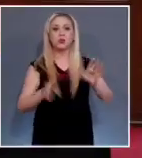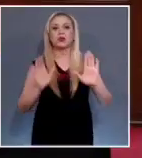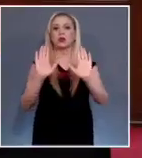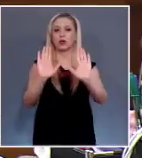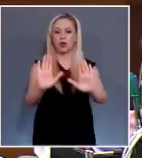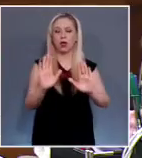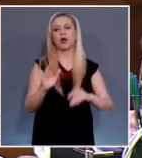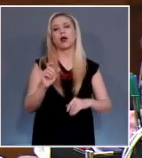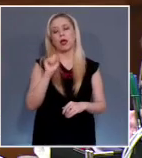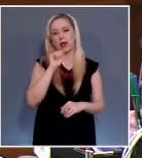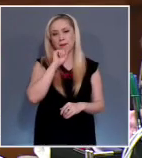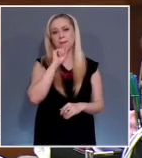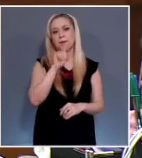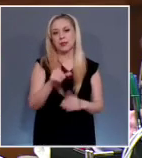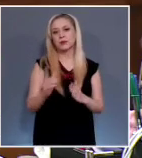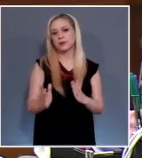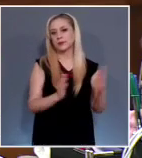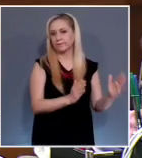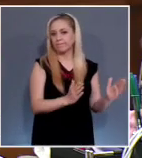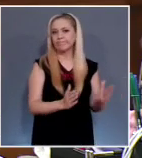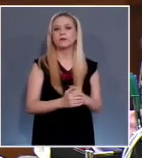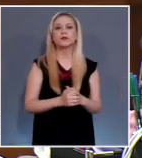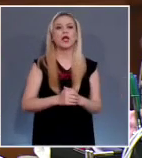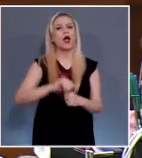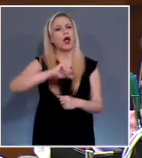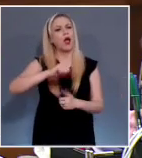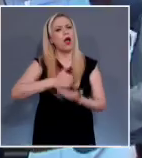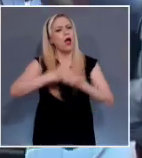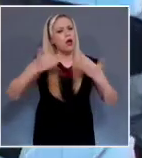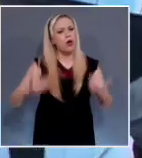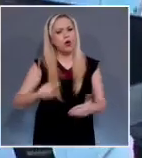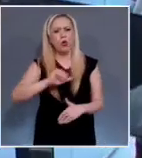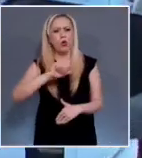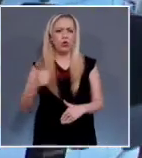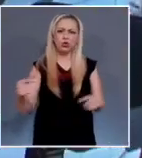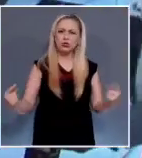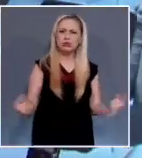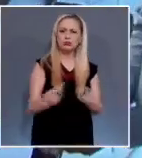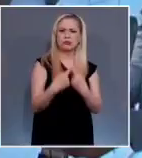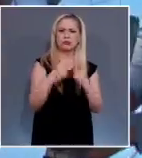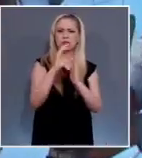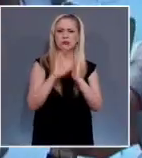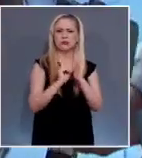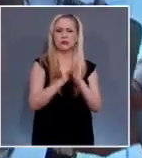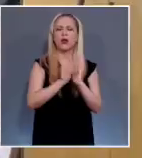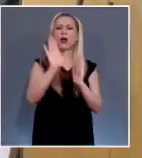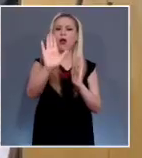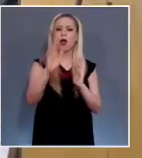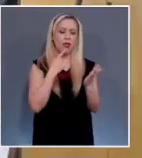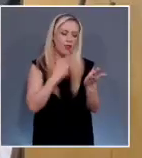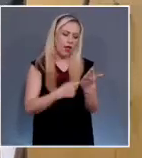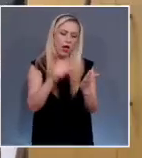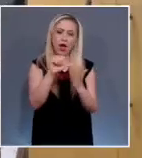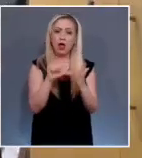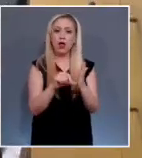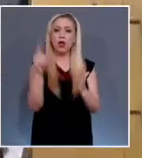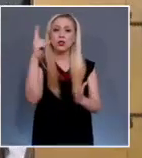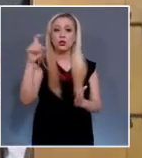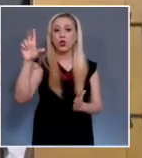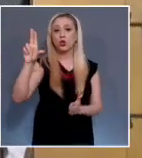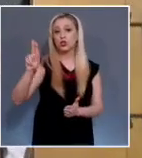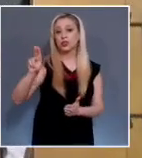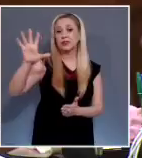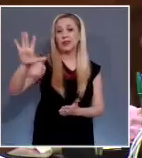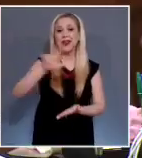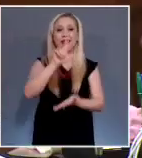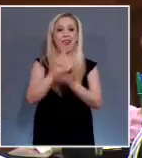resolvió una controversia constitucional por la que determinó la validez del artículo 185 de la Ley Federal de